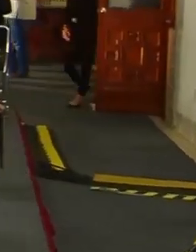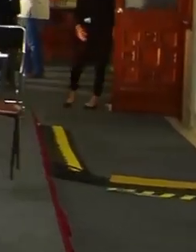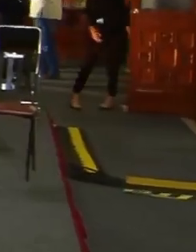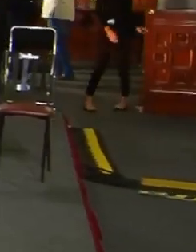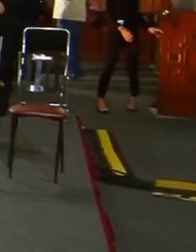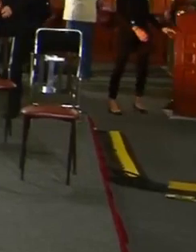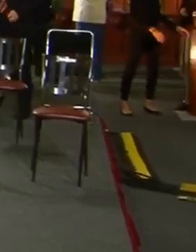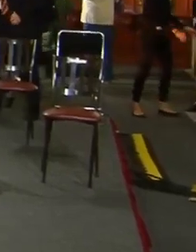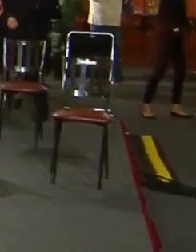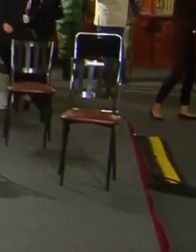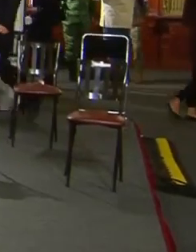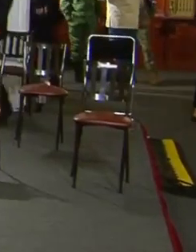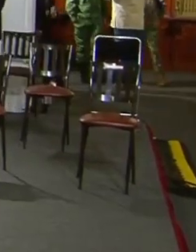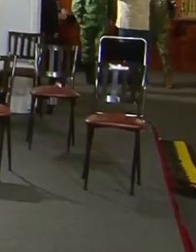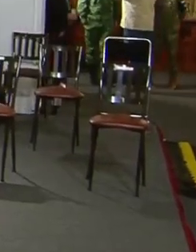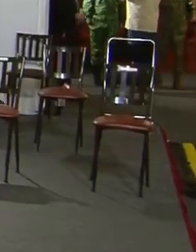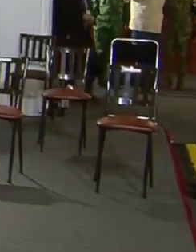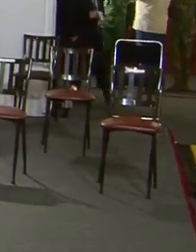días.